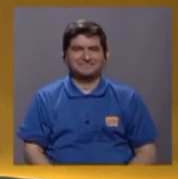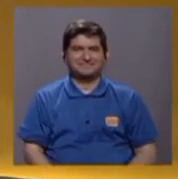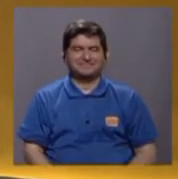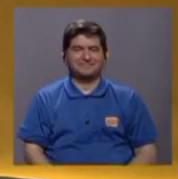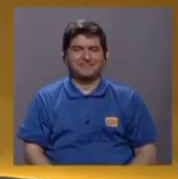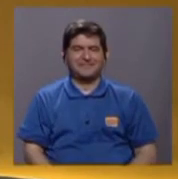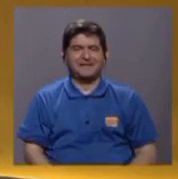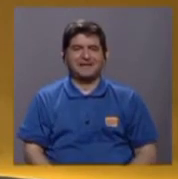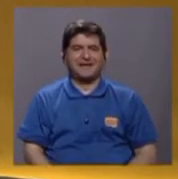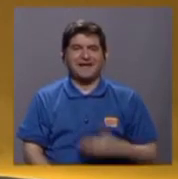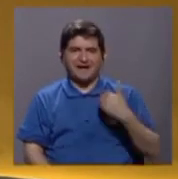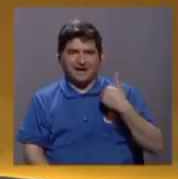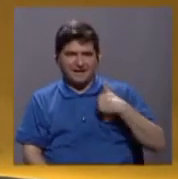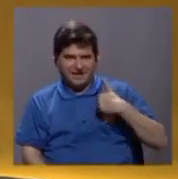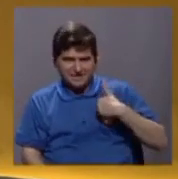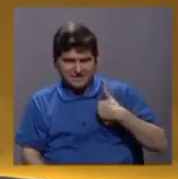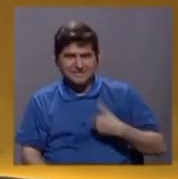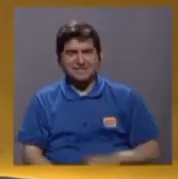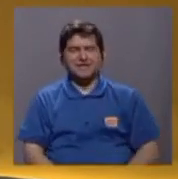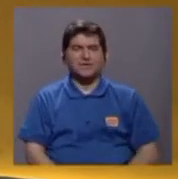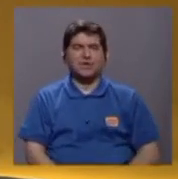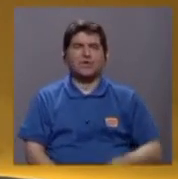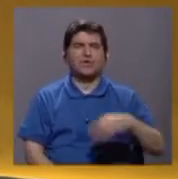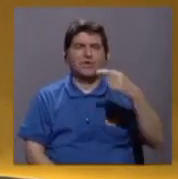don Gabriel,